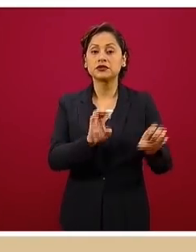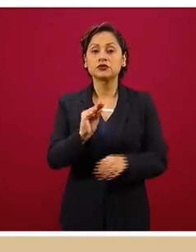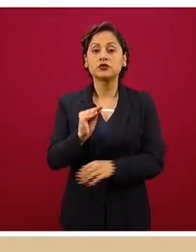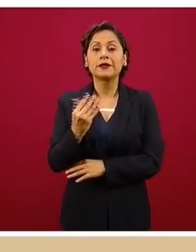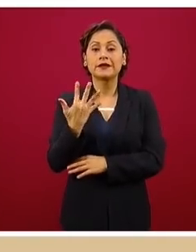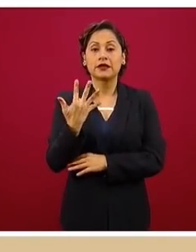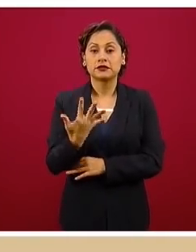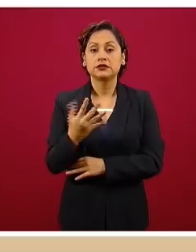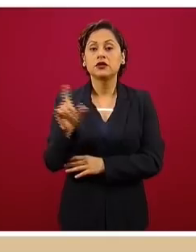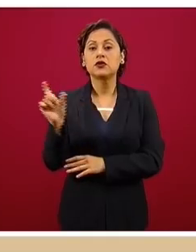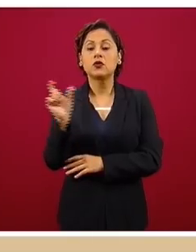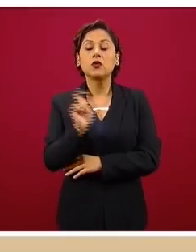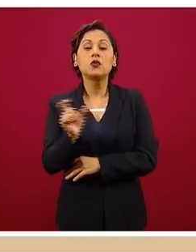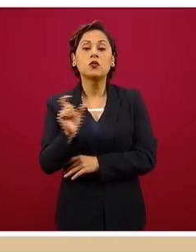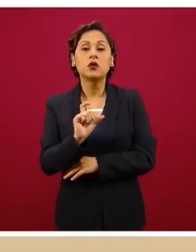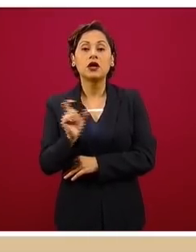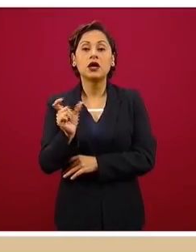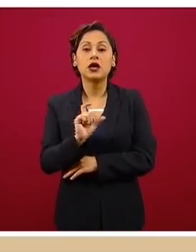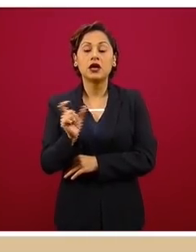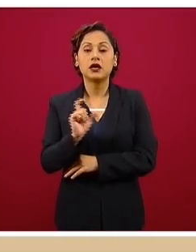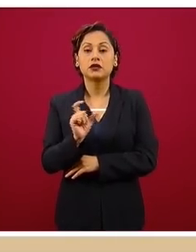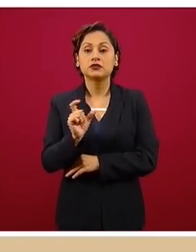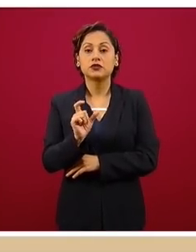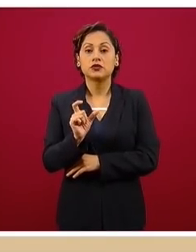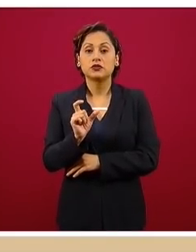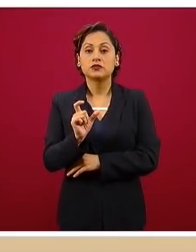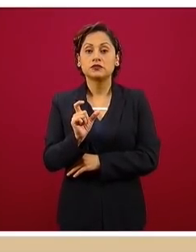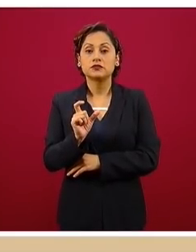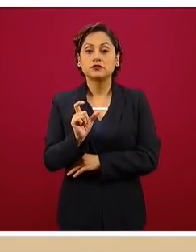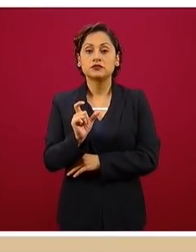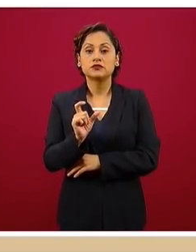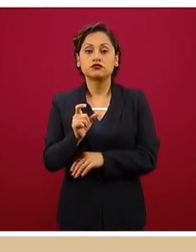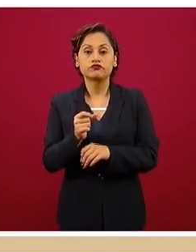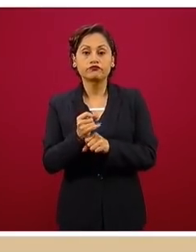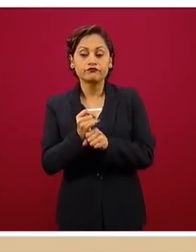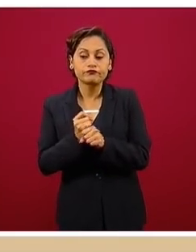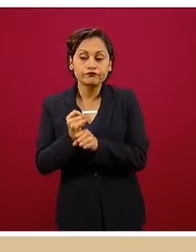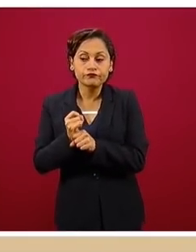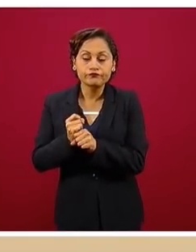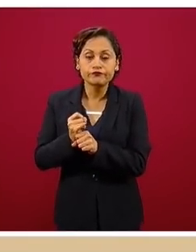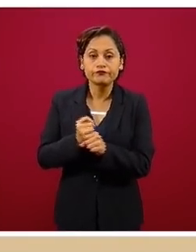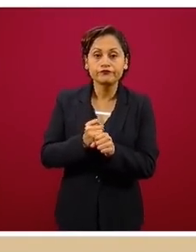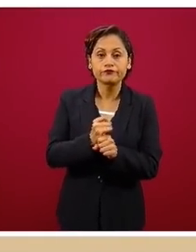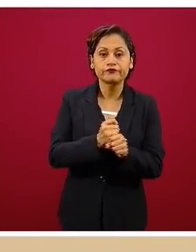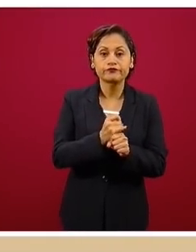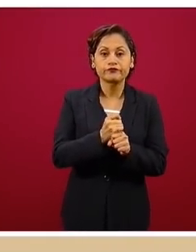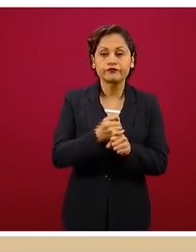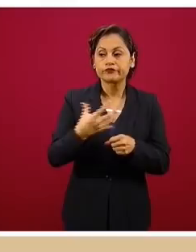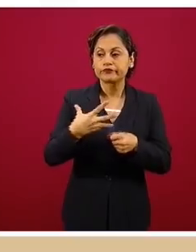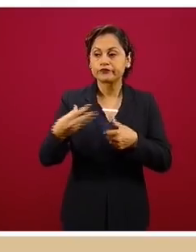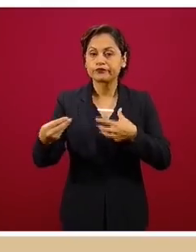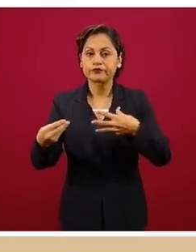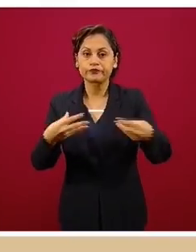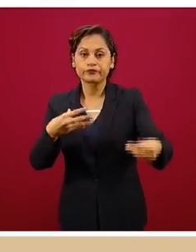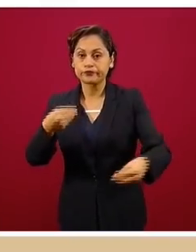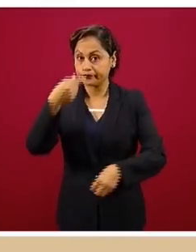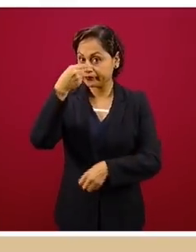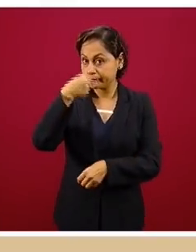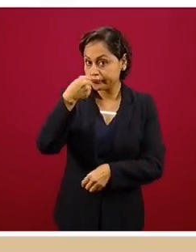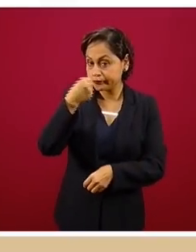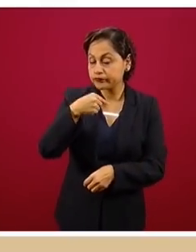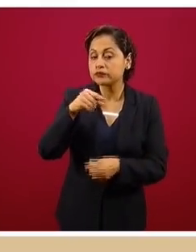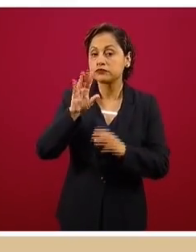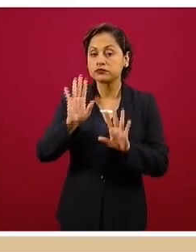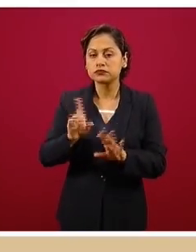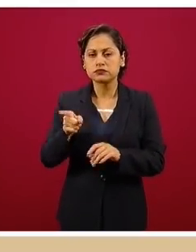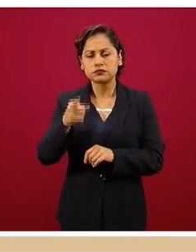cuando empezaron los planes de preparación para epidemias con el modelo de las pandemias de influenza, se empezó a trabajar una